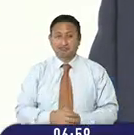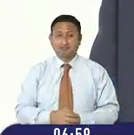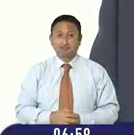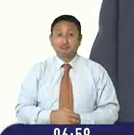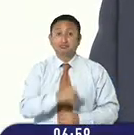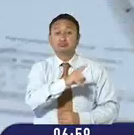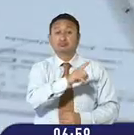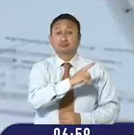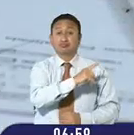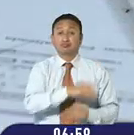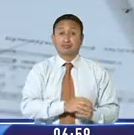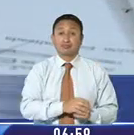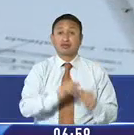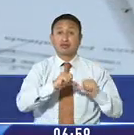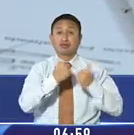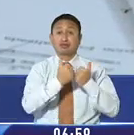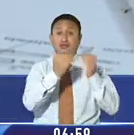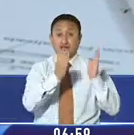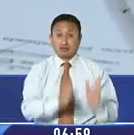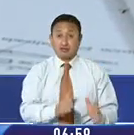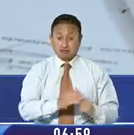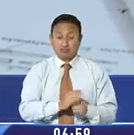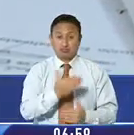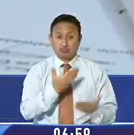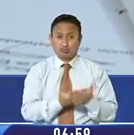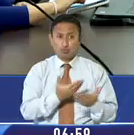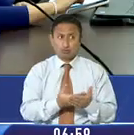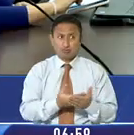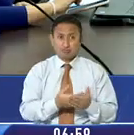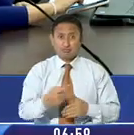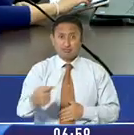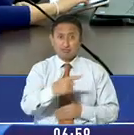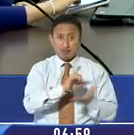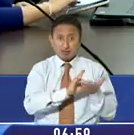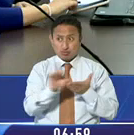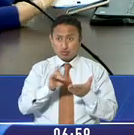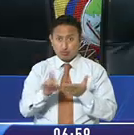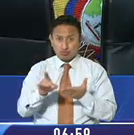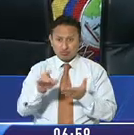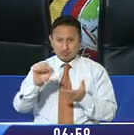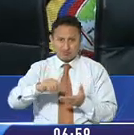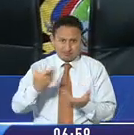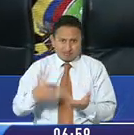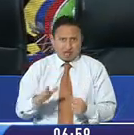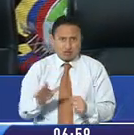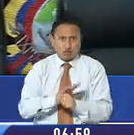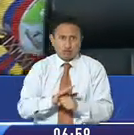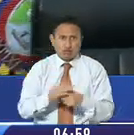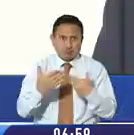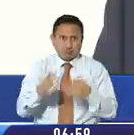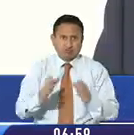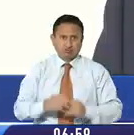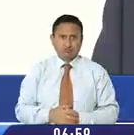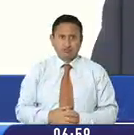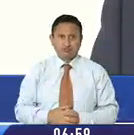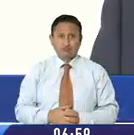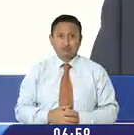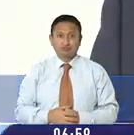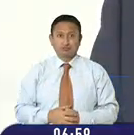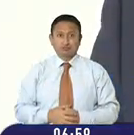proponentes, asegura que existen suficientes causales para la destitución y censura de los funcionarios. La